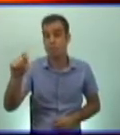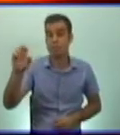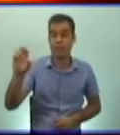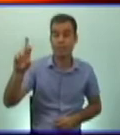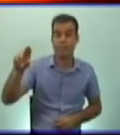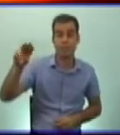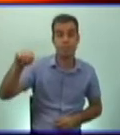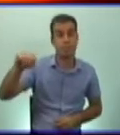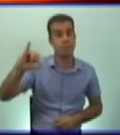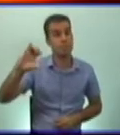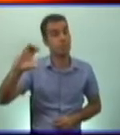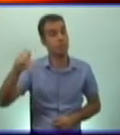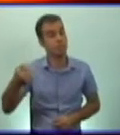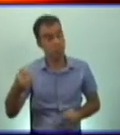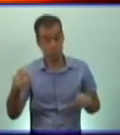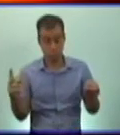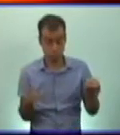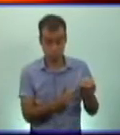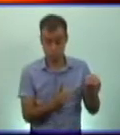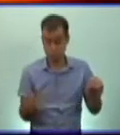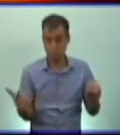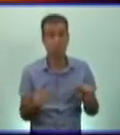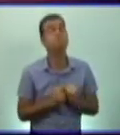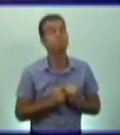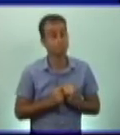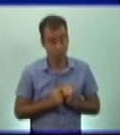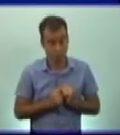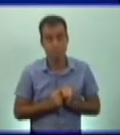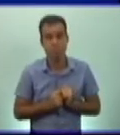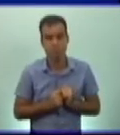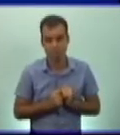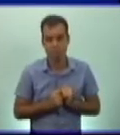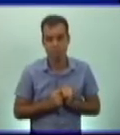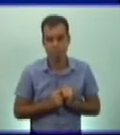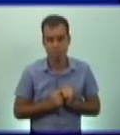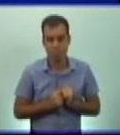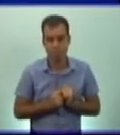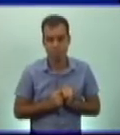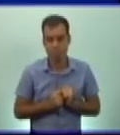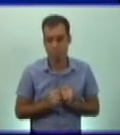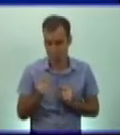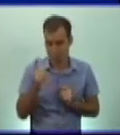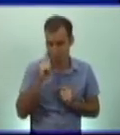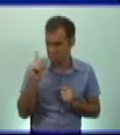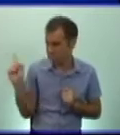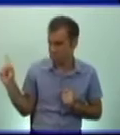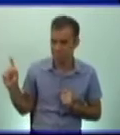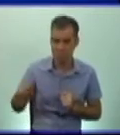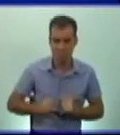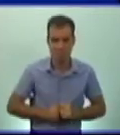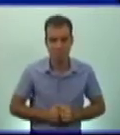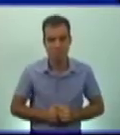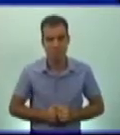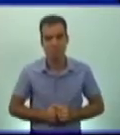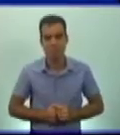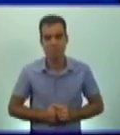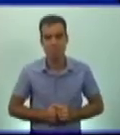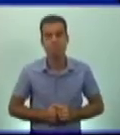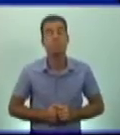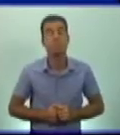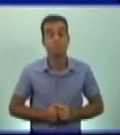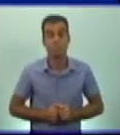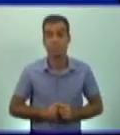propongo recordar la clasificación según el criterio energético de las reacciones químicas. Y fíjense que